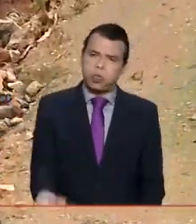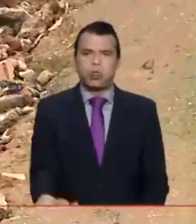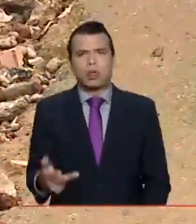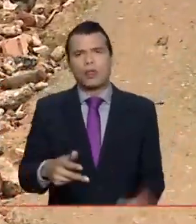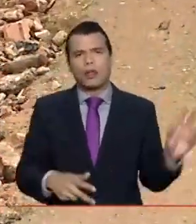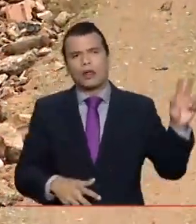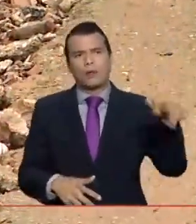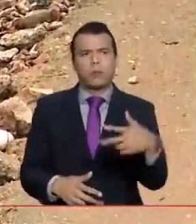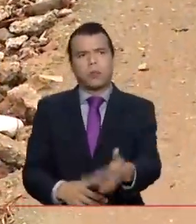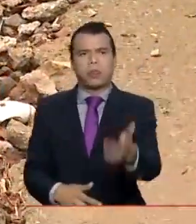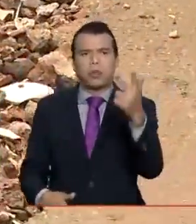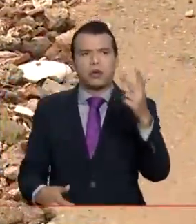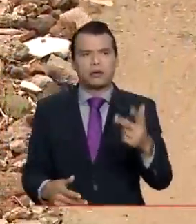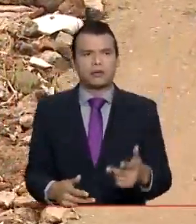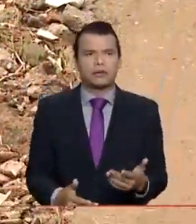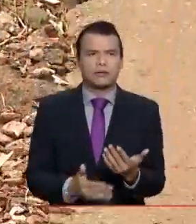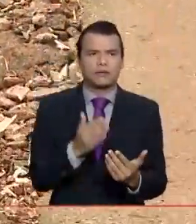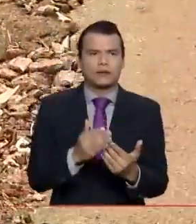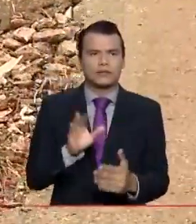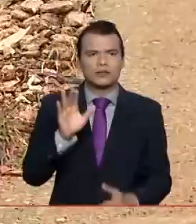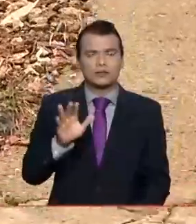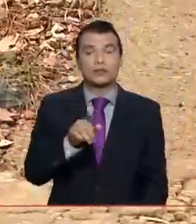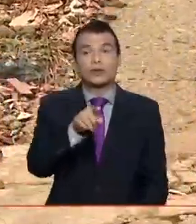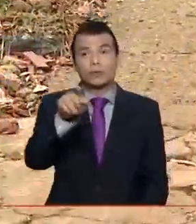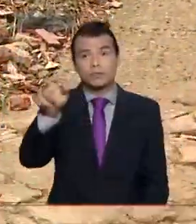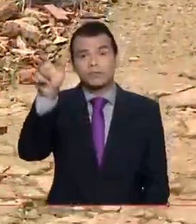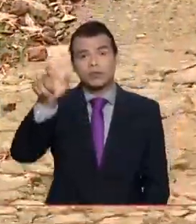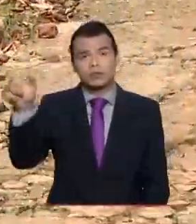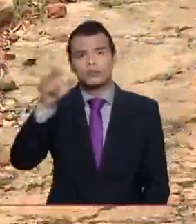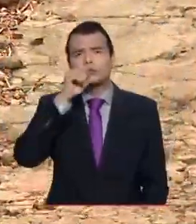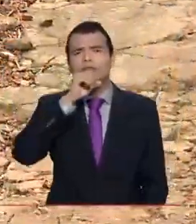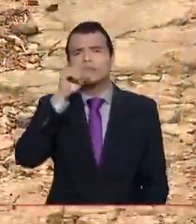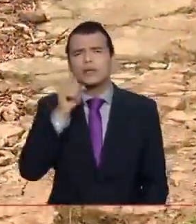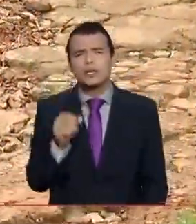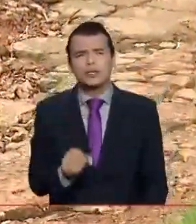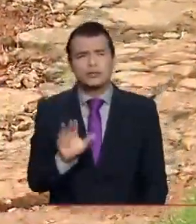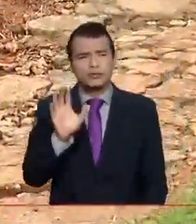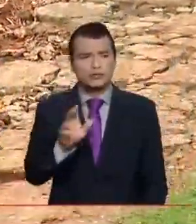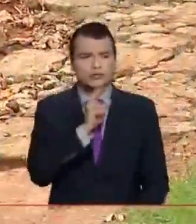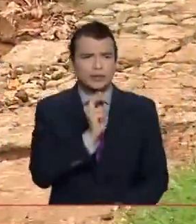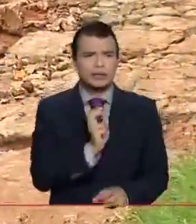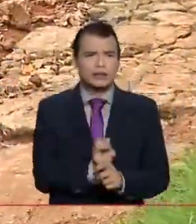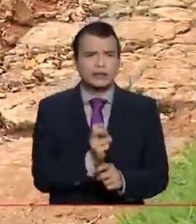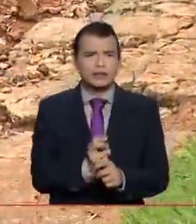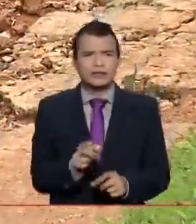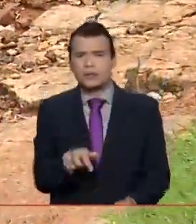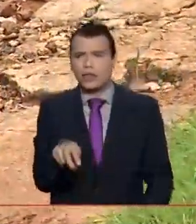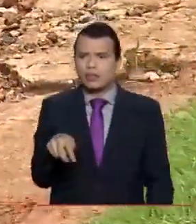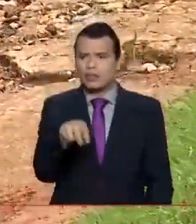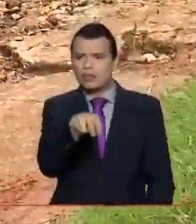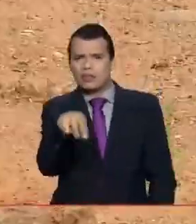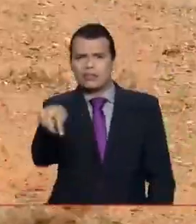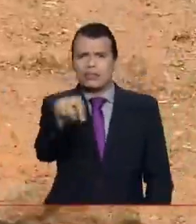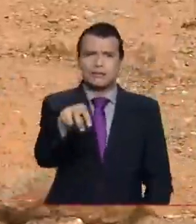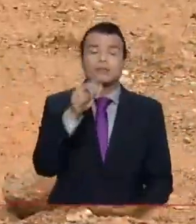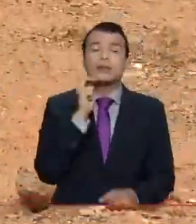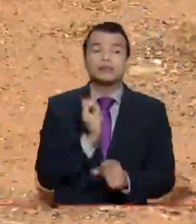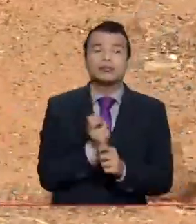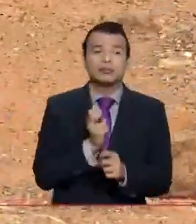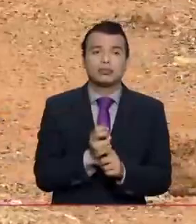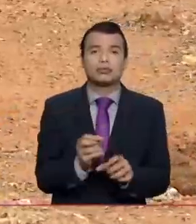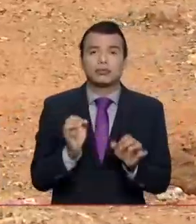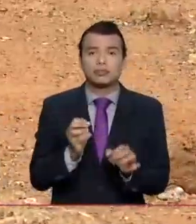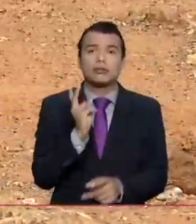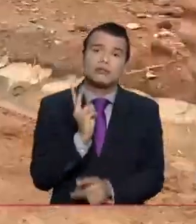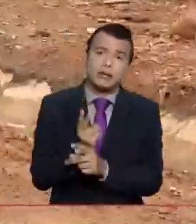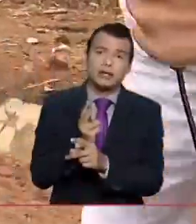caído y también por acá hay adultos mayores, se les dificulta mucho la bajada y todo es un